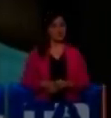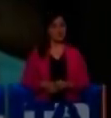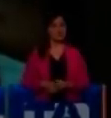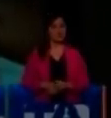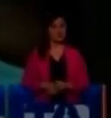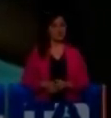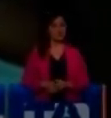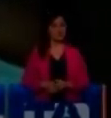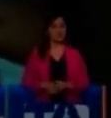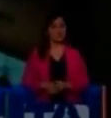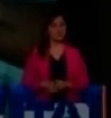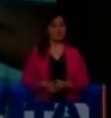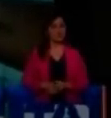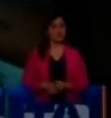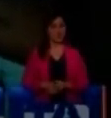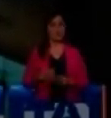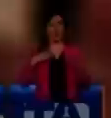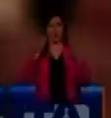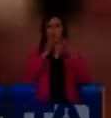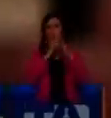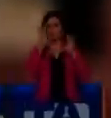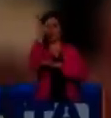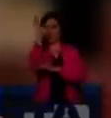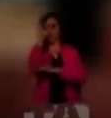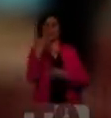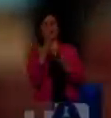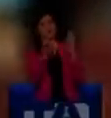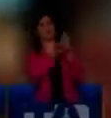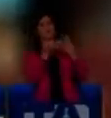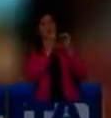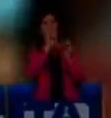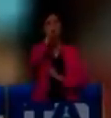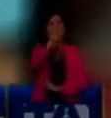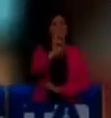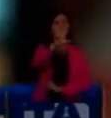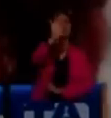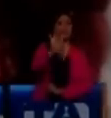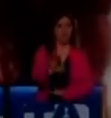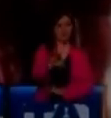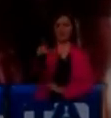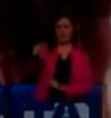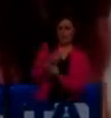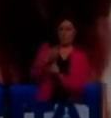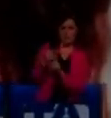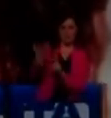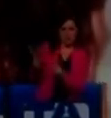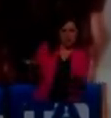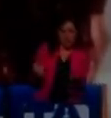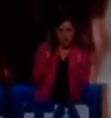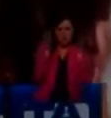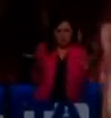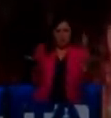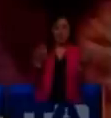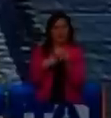¿Aló? Inicialmente, luego al Congreso, al Senado, con la ley 1639, para que este tipo de violencias primero se